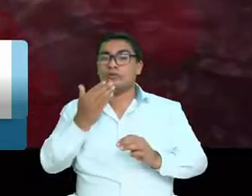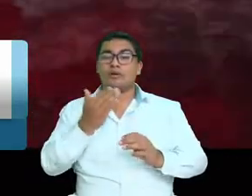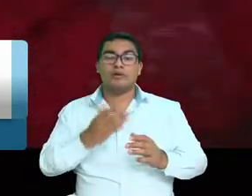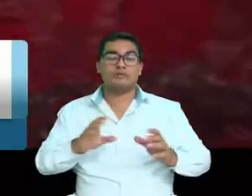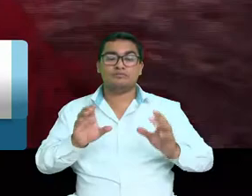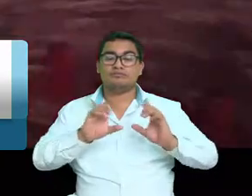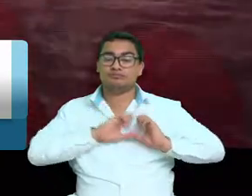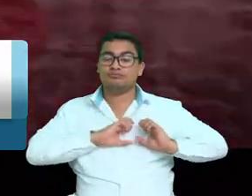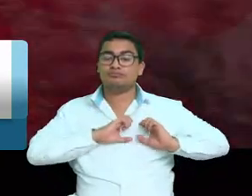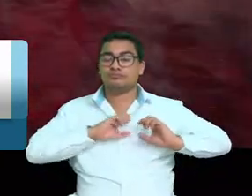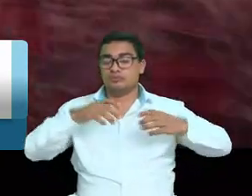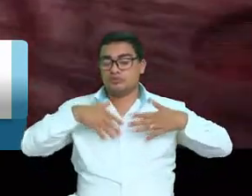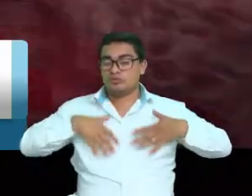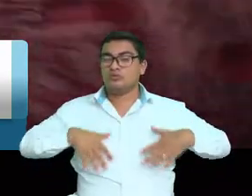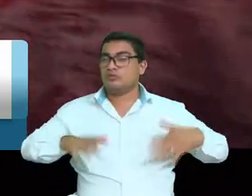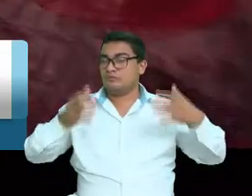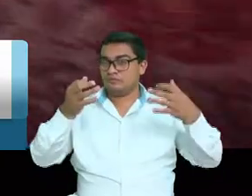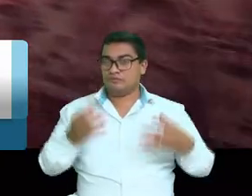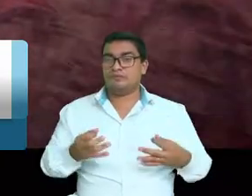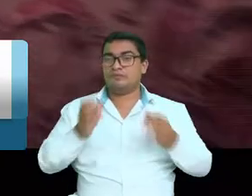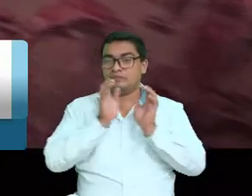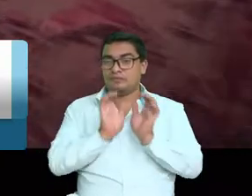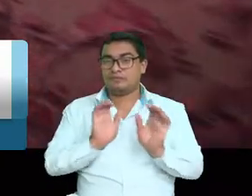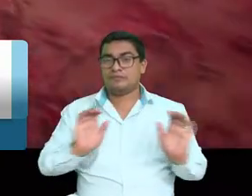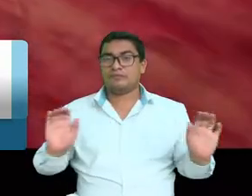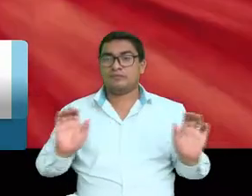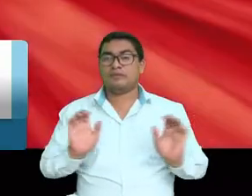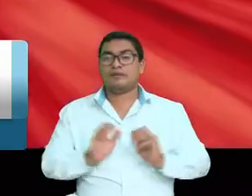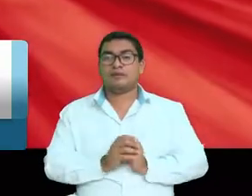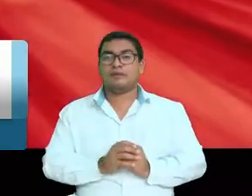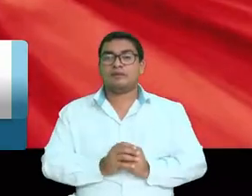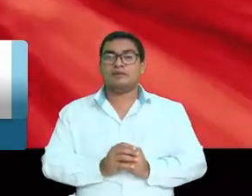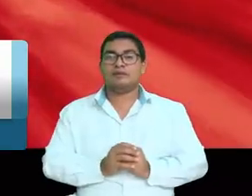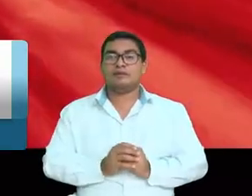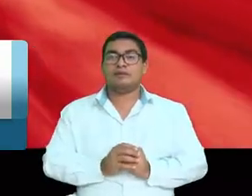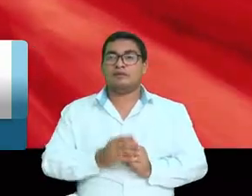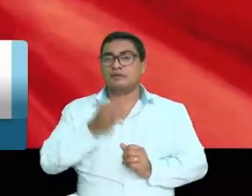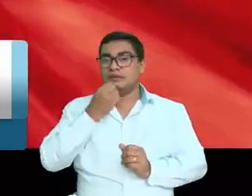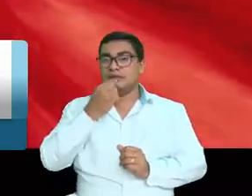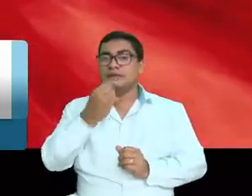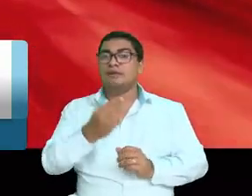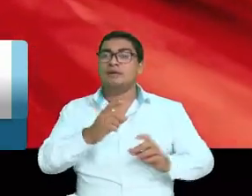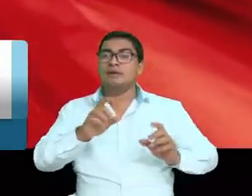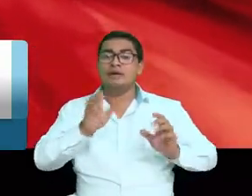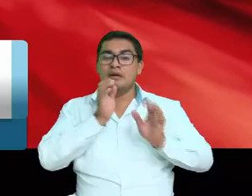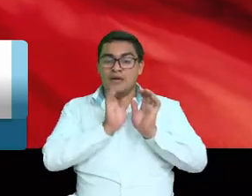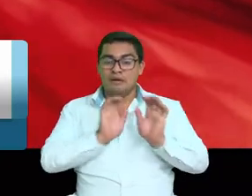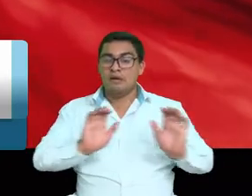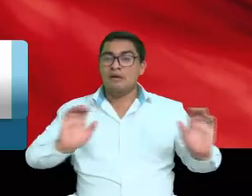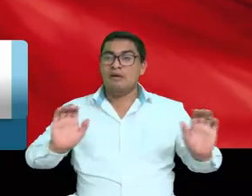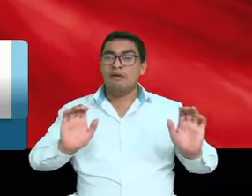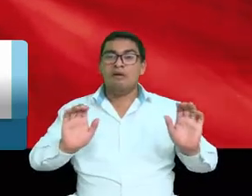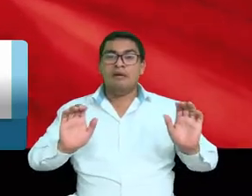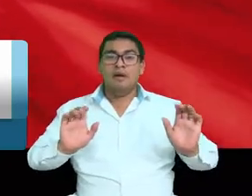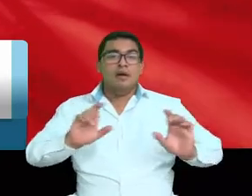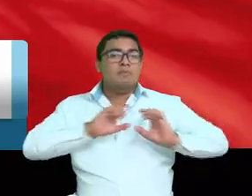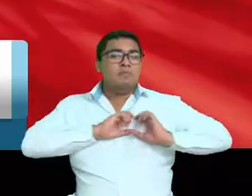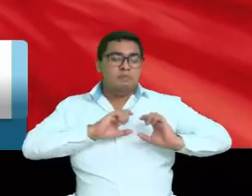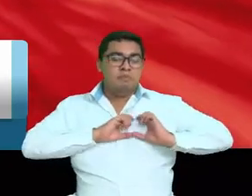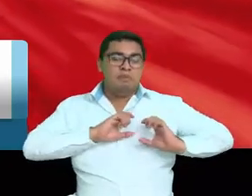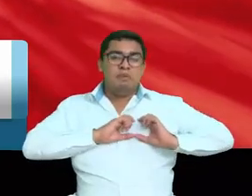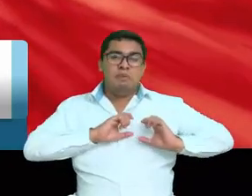que en los niños, pues, que son activos. Sí, en los niños generalmente la frecuencia cardíaca va a ser un poco mayor que en el adulto. En el adulto,